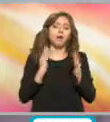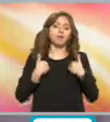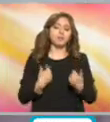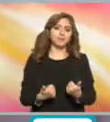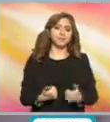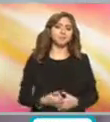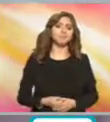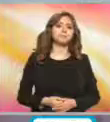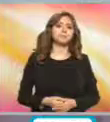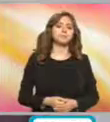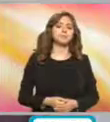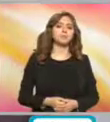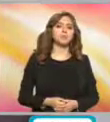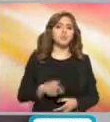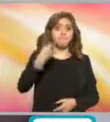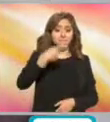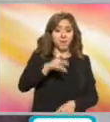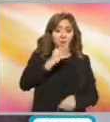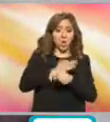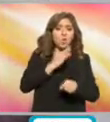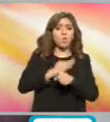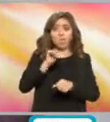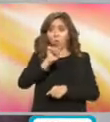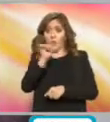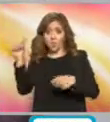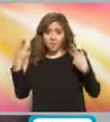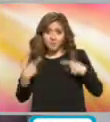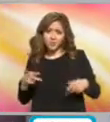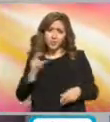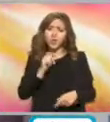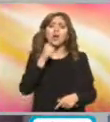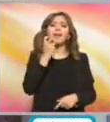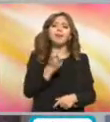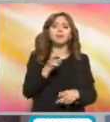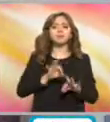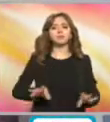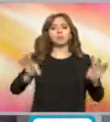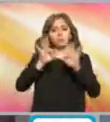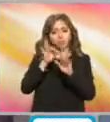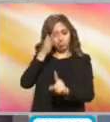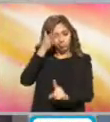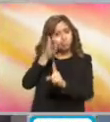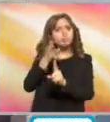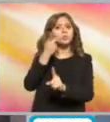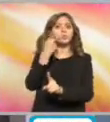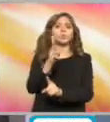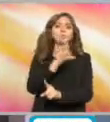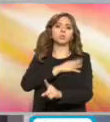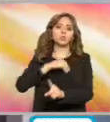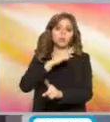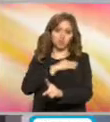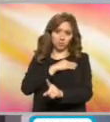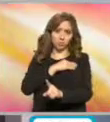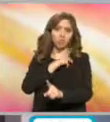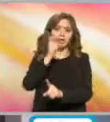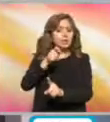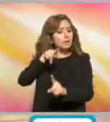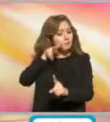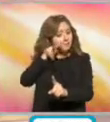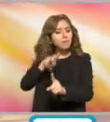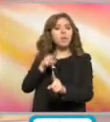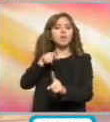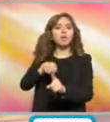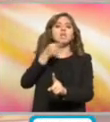en este caso se trata de tus hijos, ¿no? Entonces, aquí es muy importante que sí, lo que te está diciendo, vea que en realidad lo comprendes,